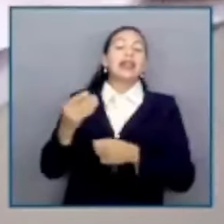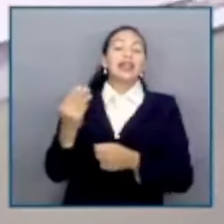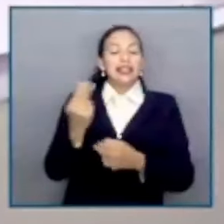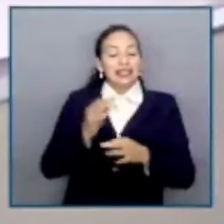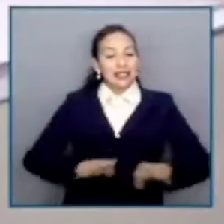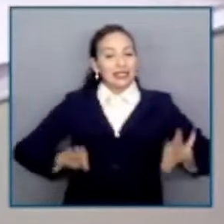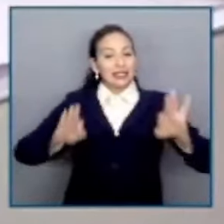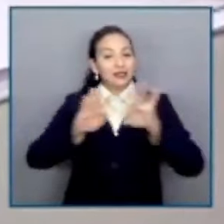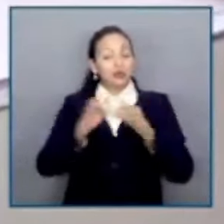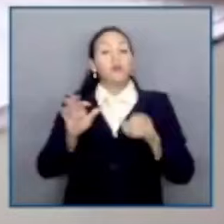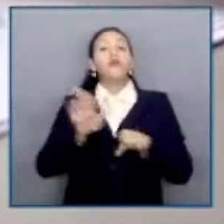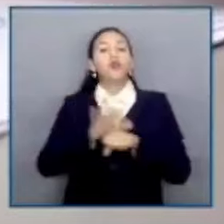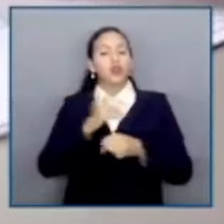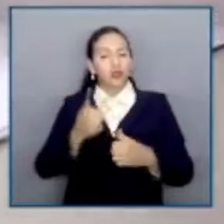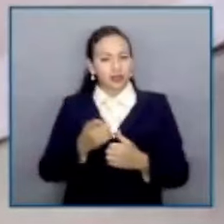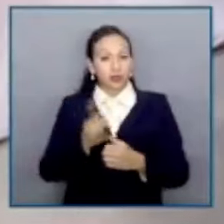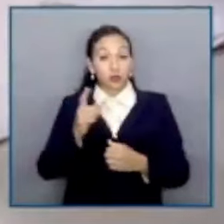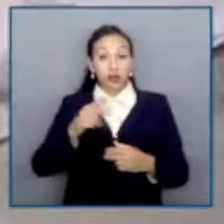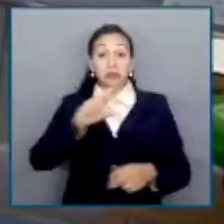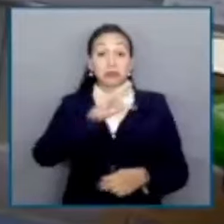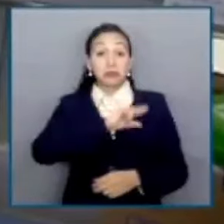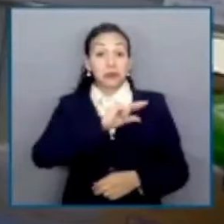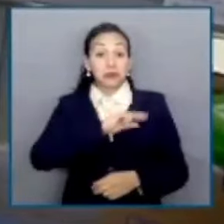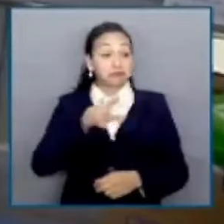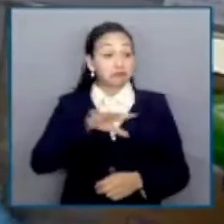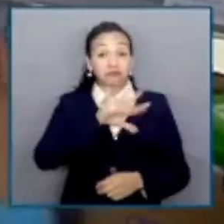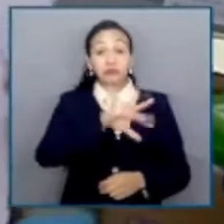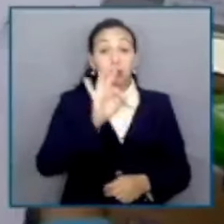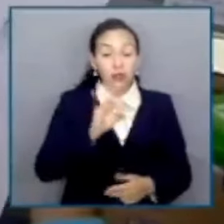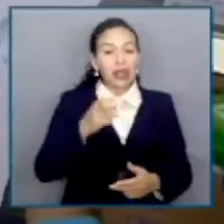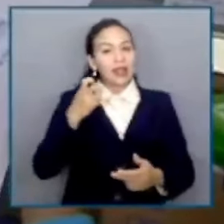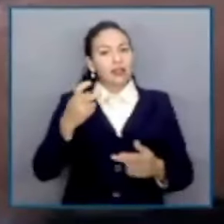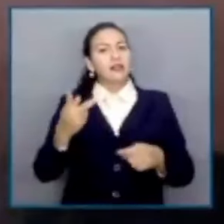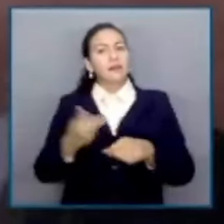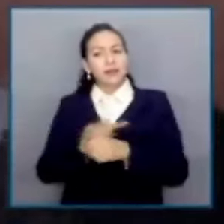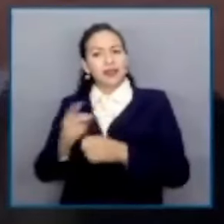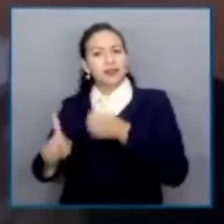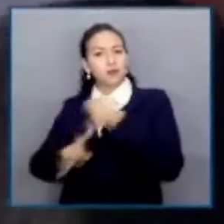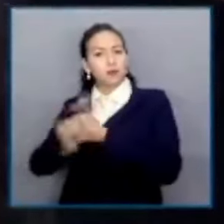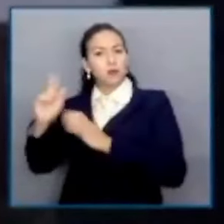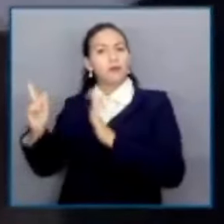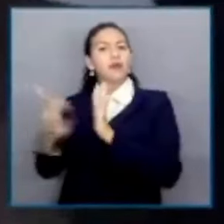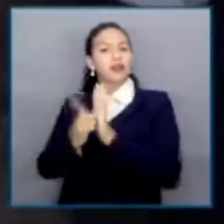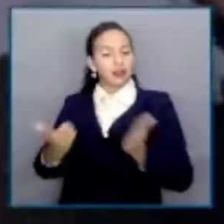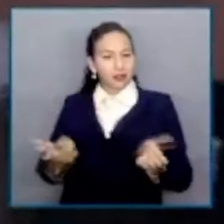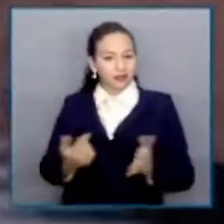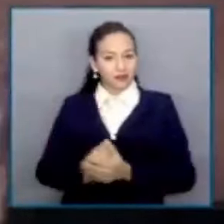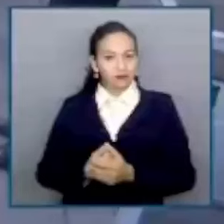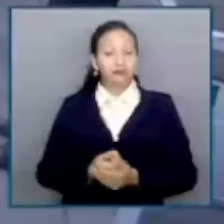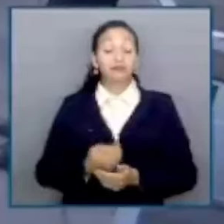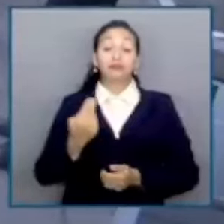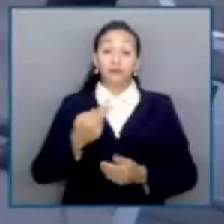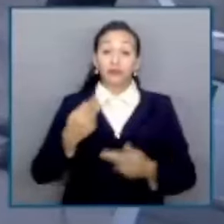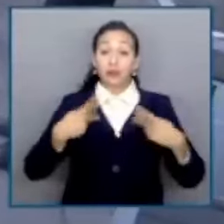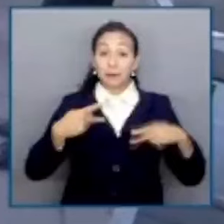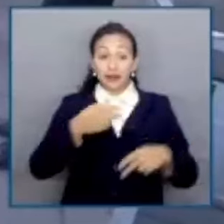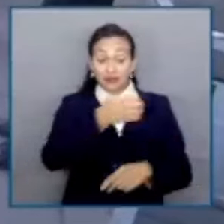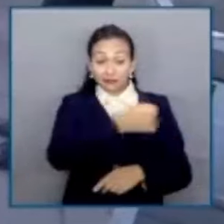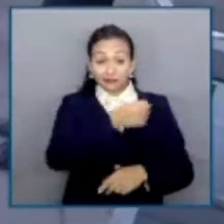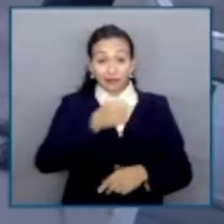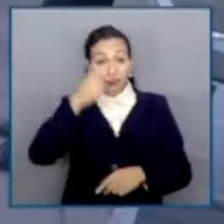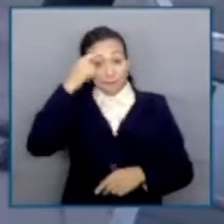código de comercio persigue una finalidad constitucionalmente válida que es la de reforzar los requisitos que deben satisfacer las